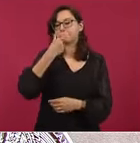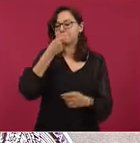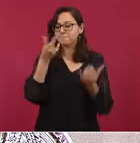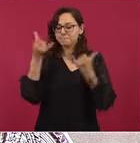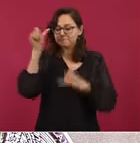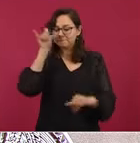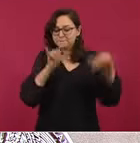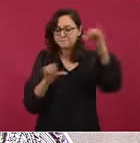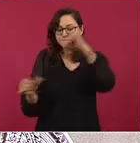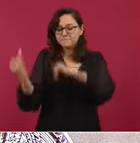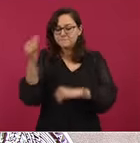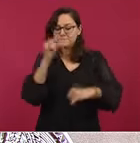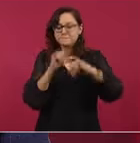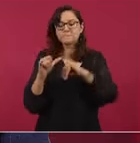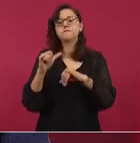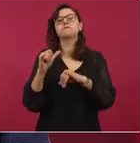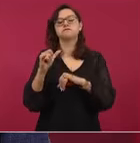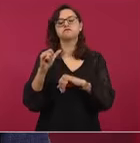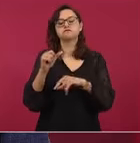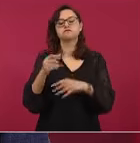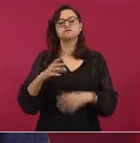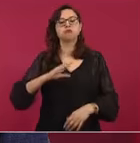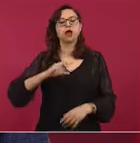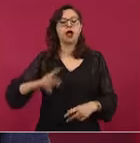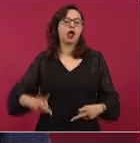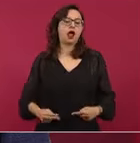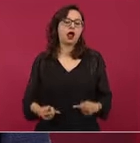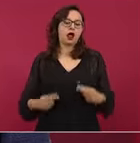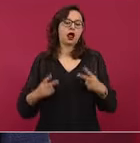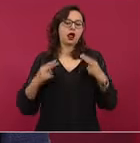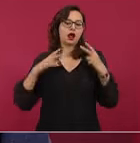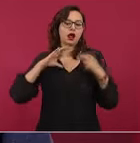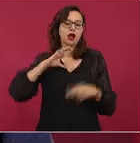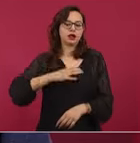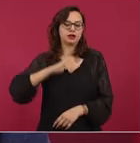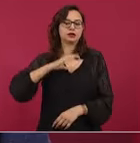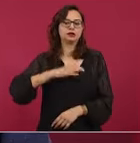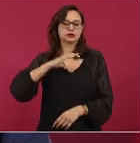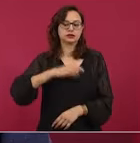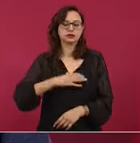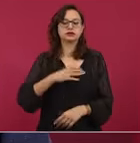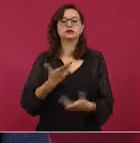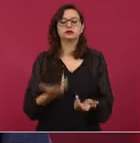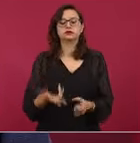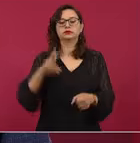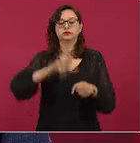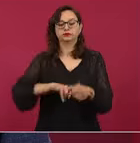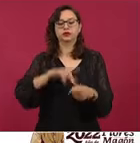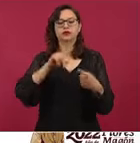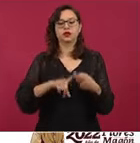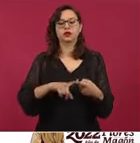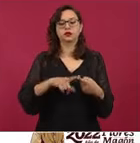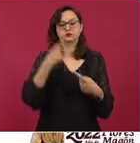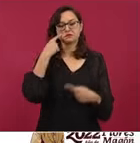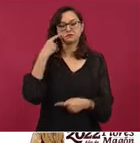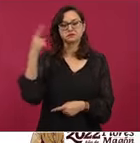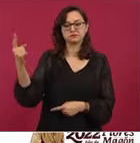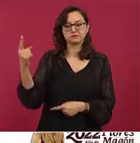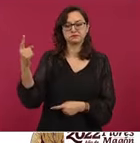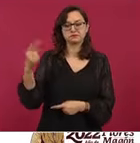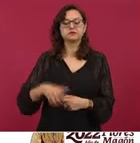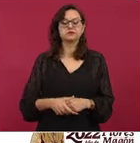para el cáncer para pacientes de los hospitales ahí señalados: el Hospital General de México, el